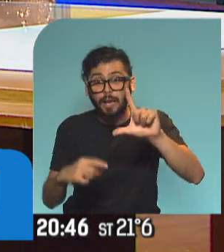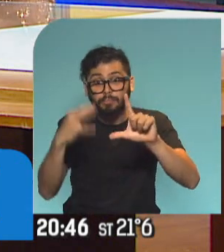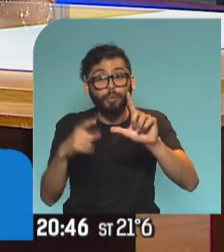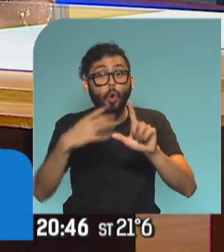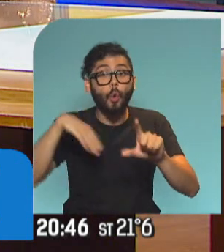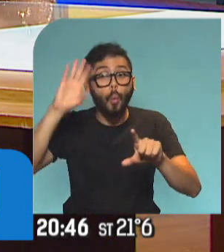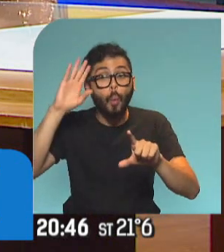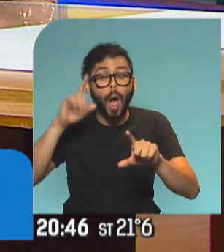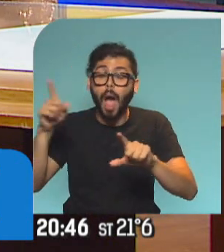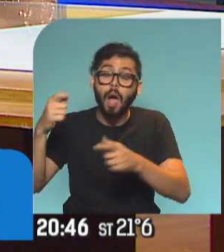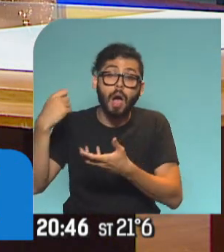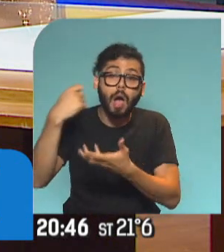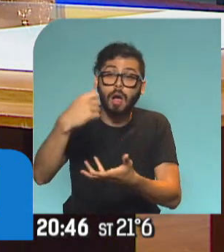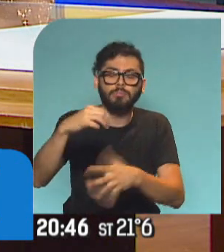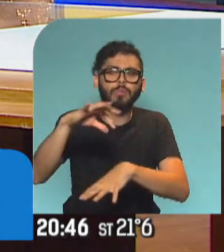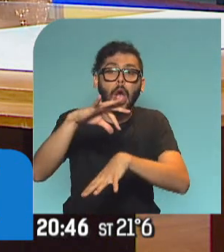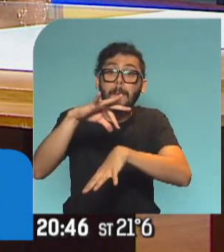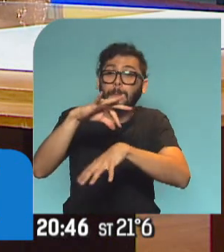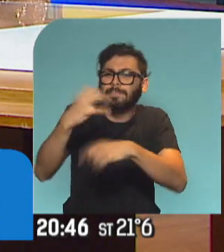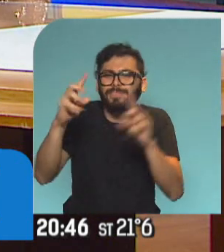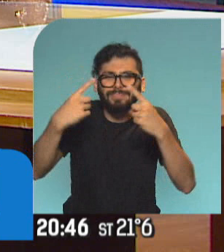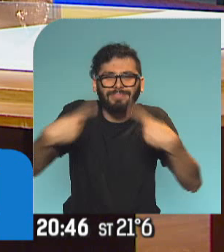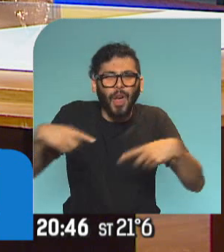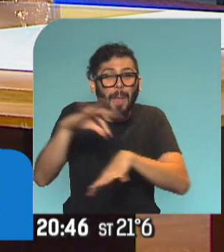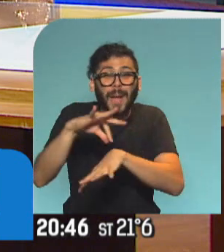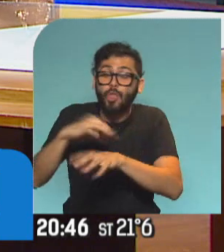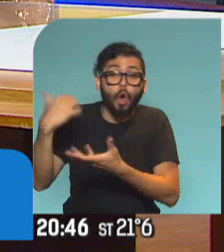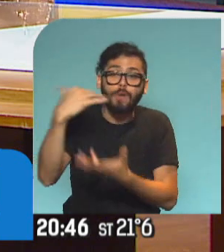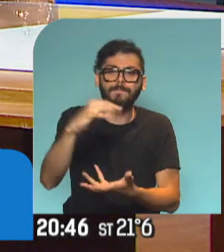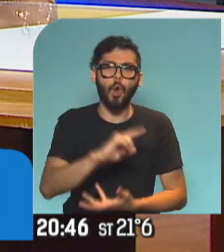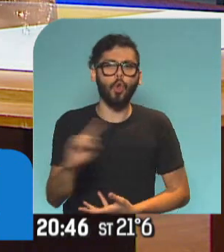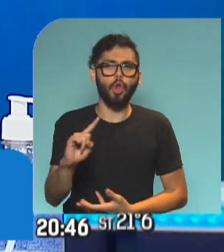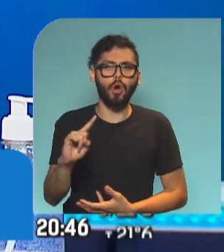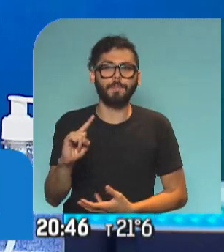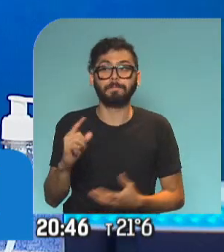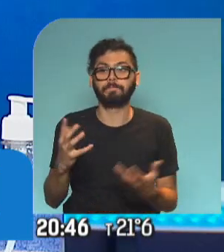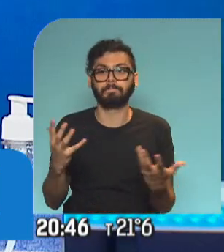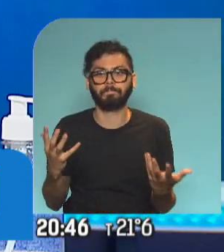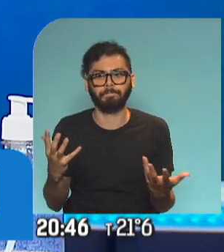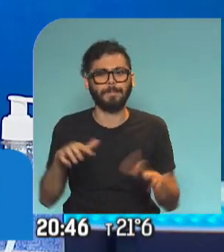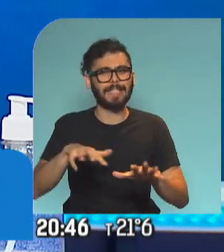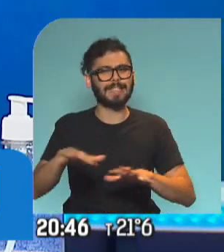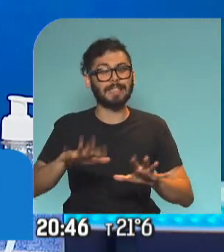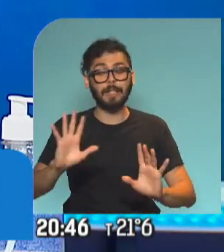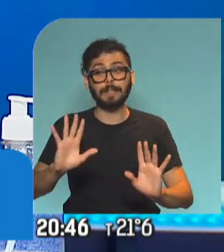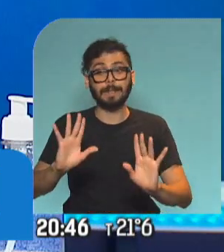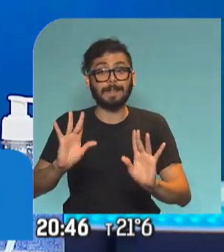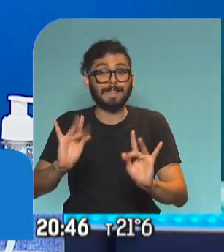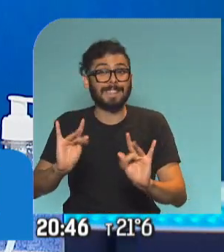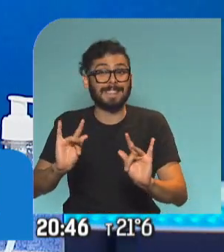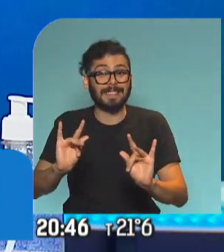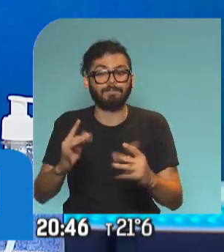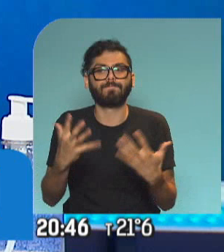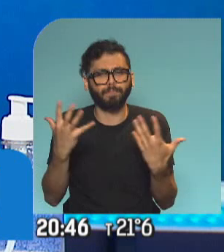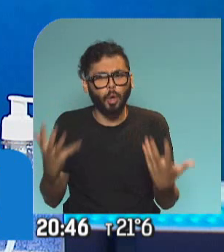y a Cuba no podían llegar los insumos médicos. Entonces, estamos hablando de una situación también que complica y mucho el escenario, por